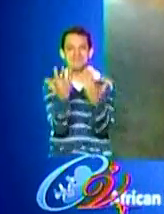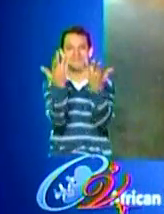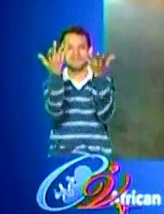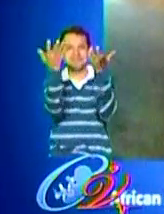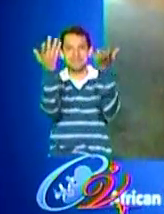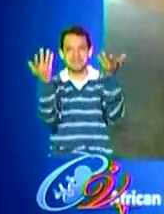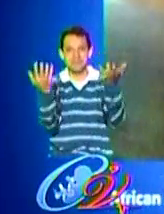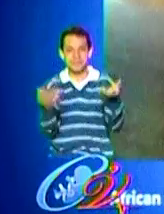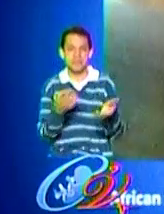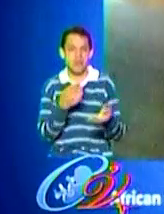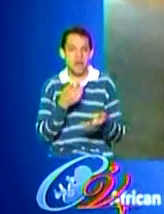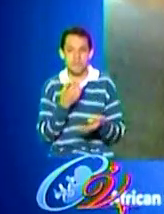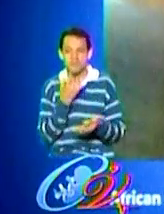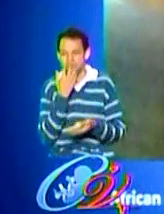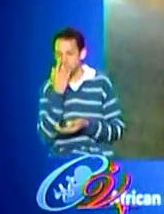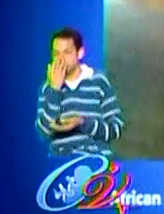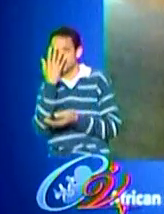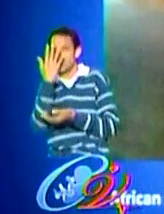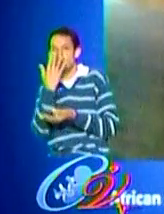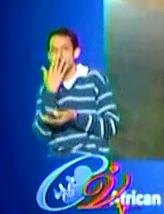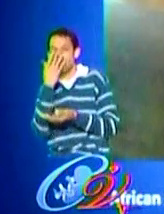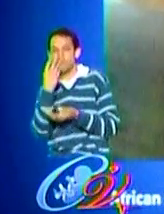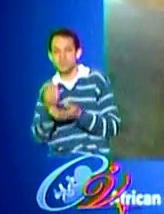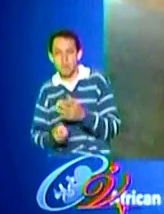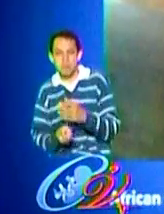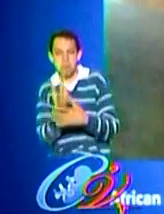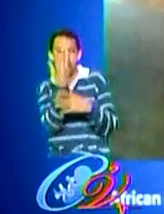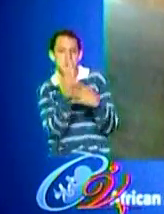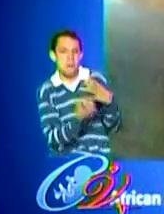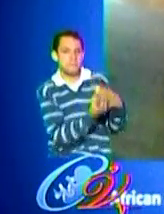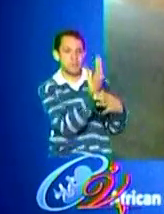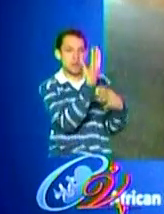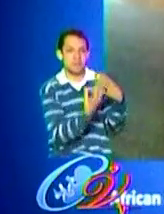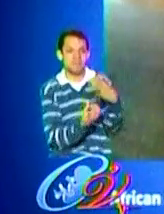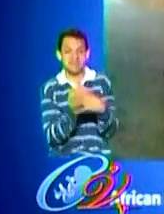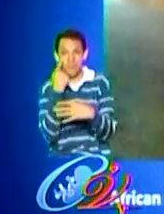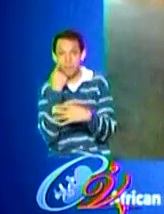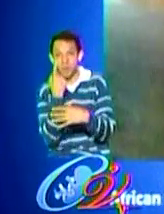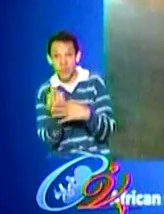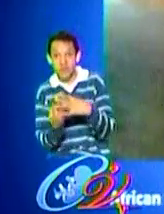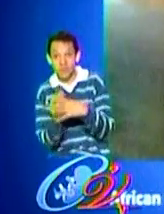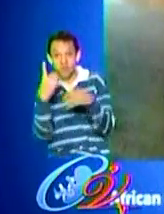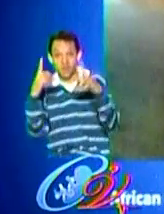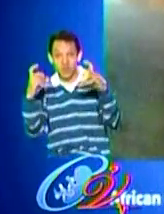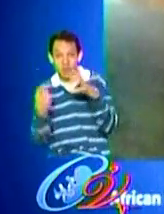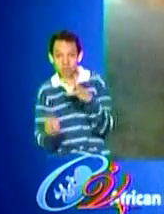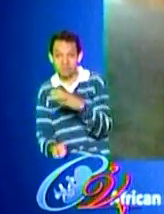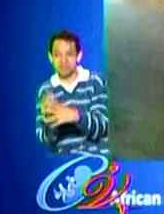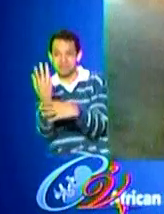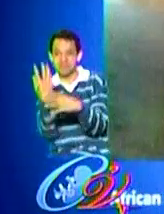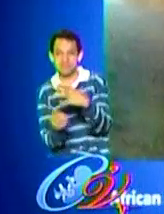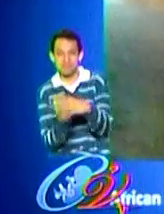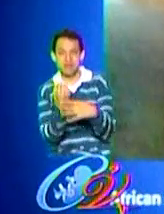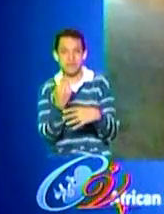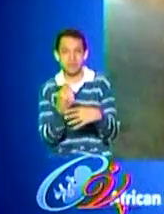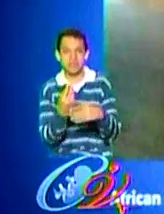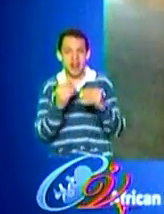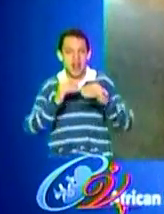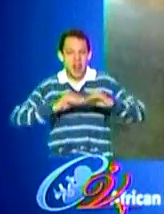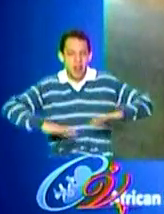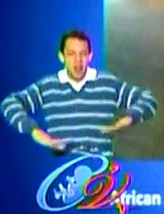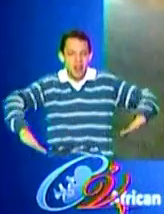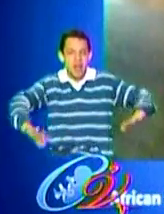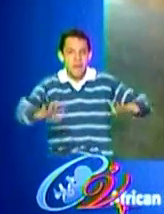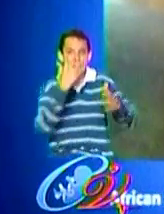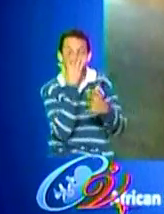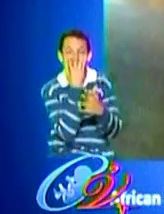porque un gas los expulsa hacia afuera en esta forma como ven ahí, y básicamente es por el calentamiento de